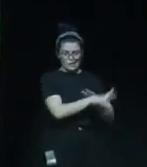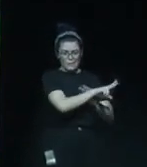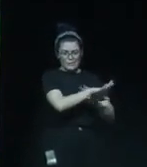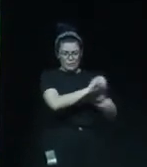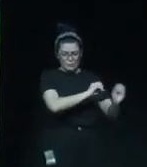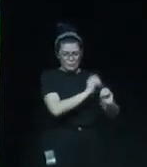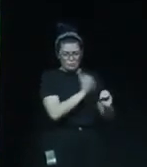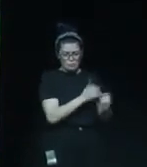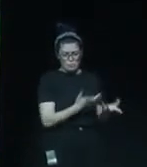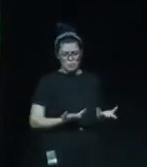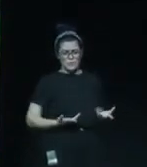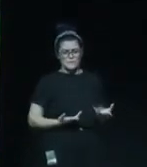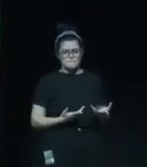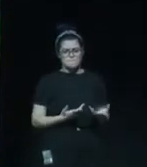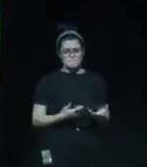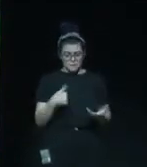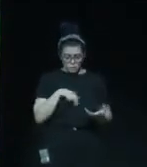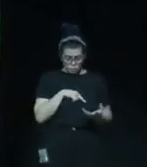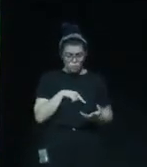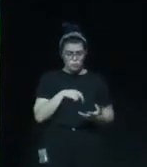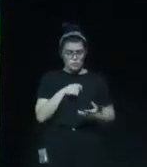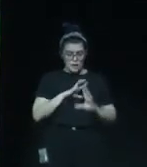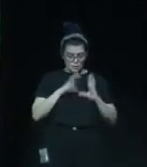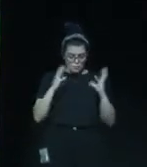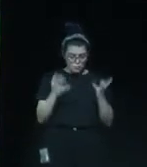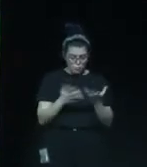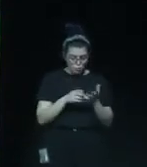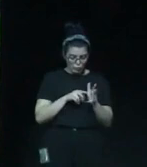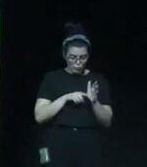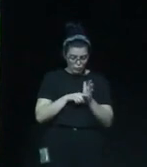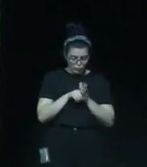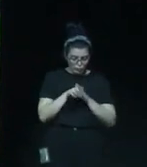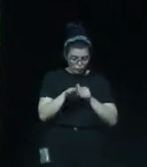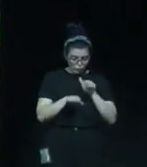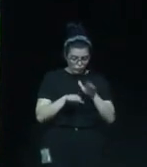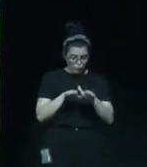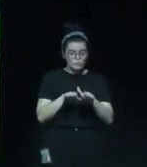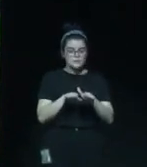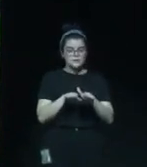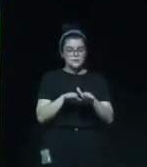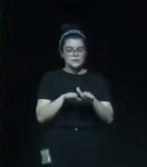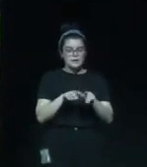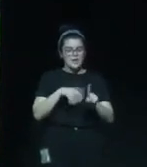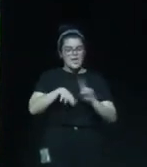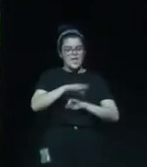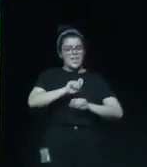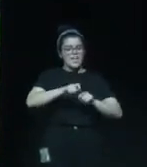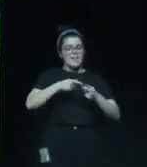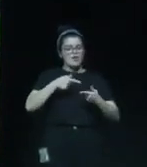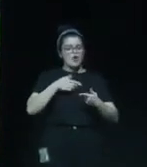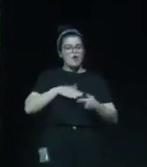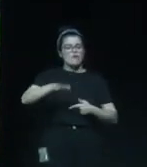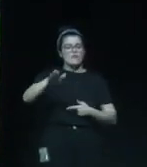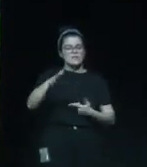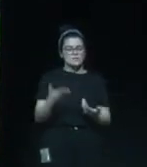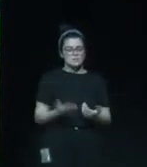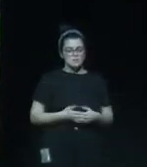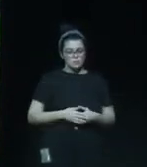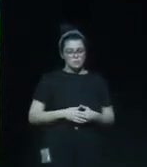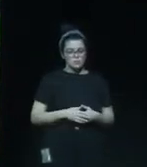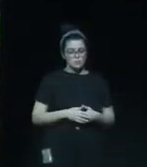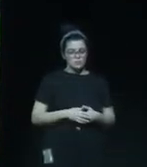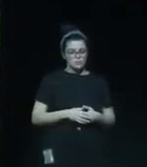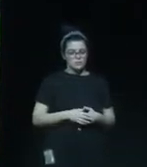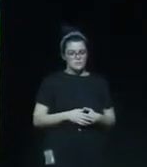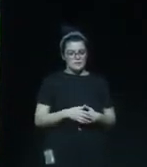la situación en la que está evolucionando el mundo, es el ecofascismo. Hay pocas alternativas. Una es